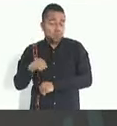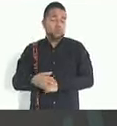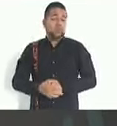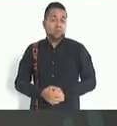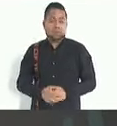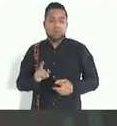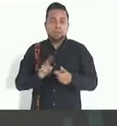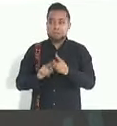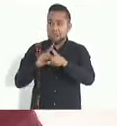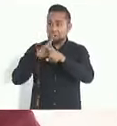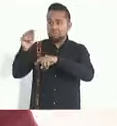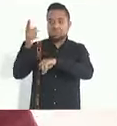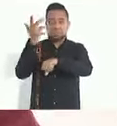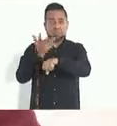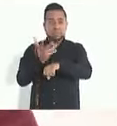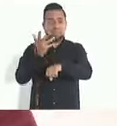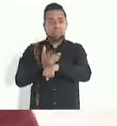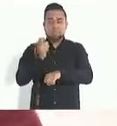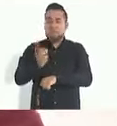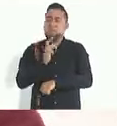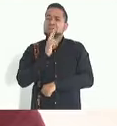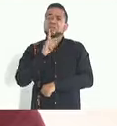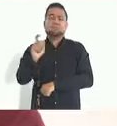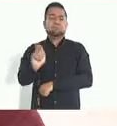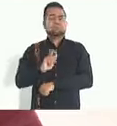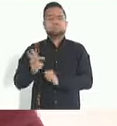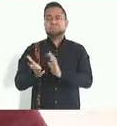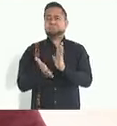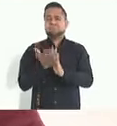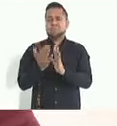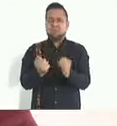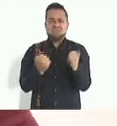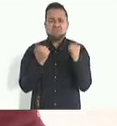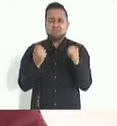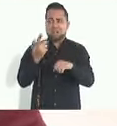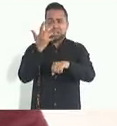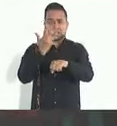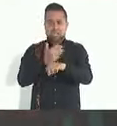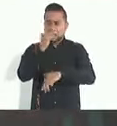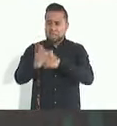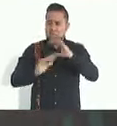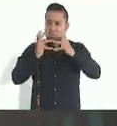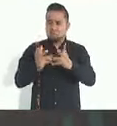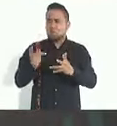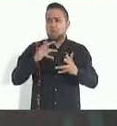en Estados Unidos, son los mejores en Estados Unidos y en el mundo.